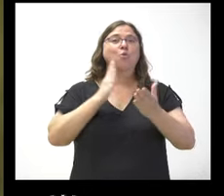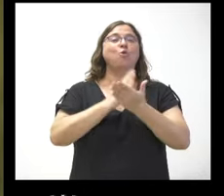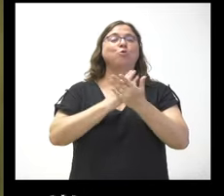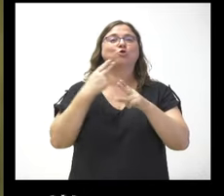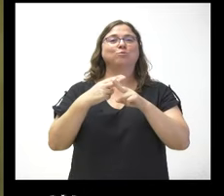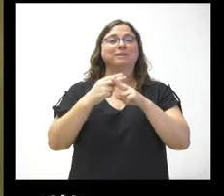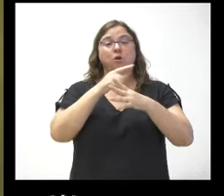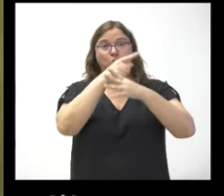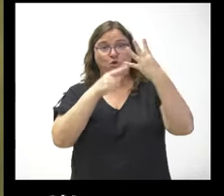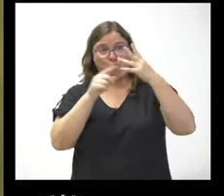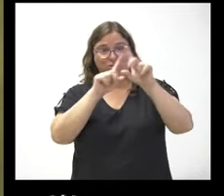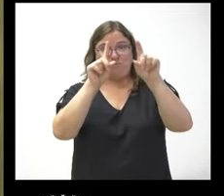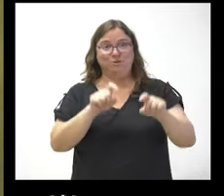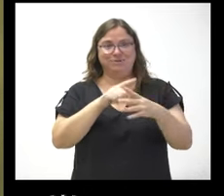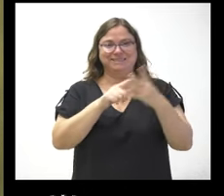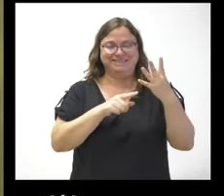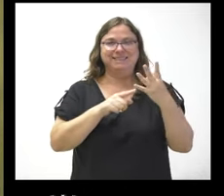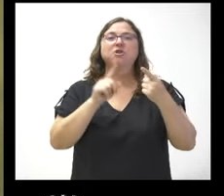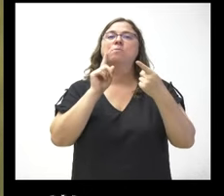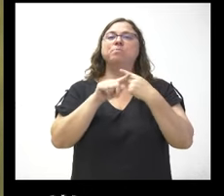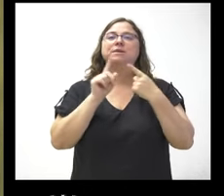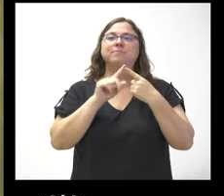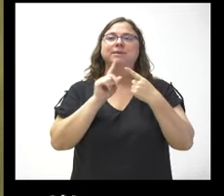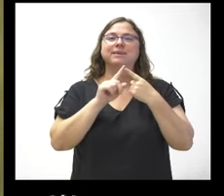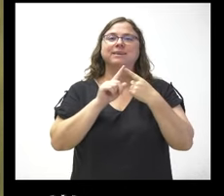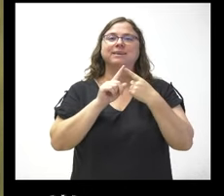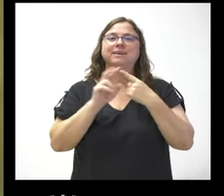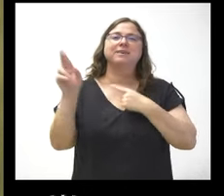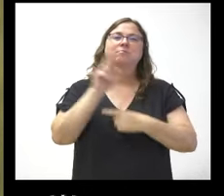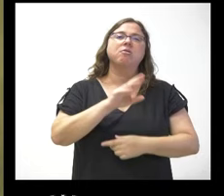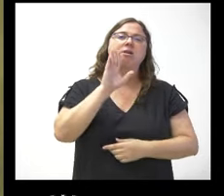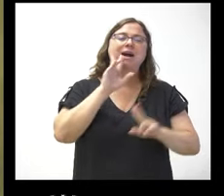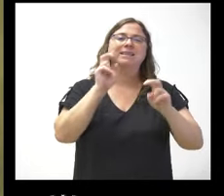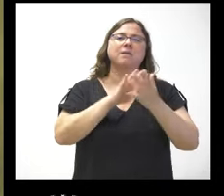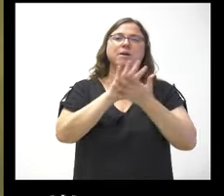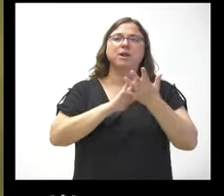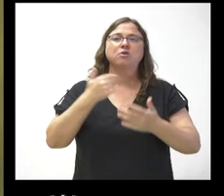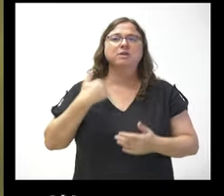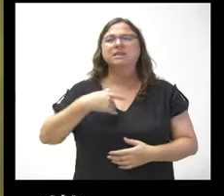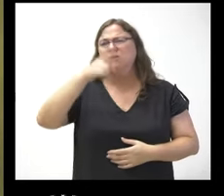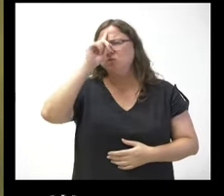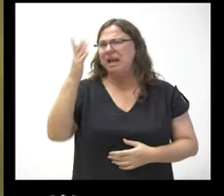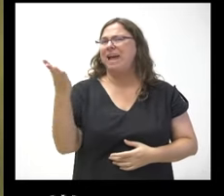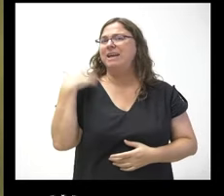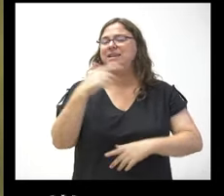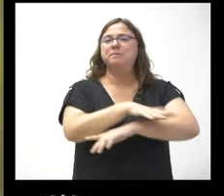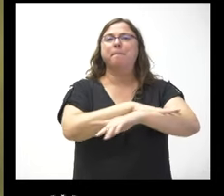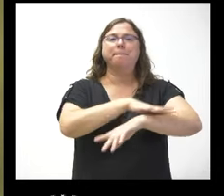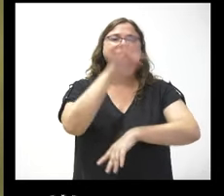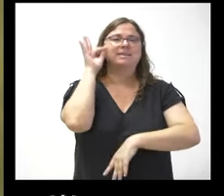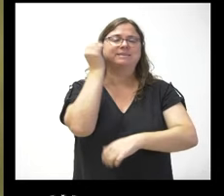Tengo cuatro si no he contado mal a ver en primer lugar volviendo un poco a un tema que se ha tratado yo no sé si el ayer la ministra de economía